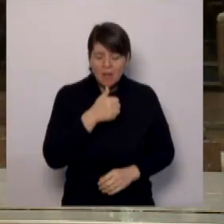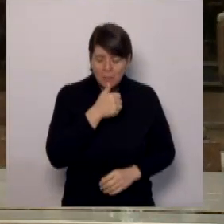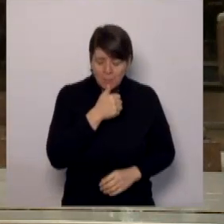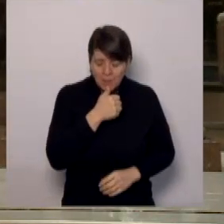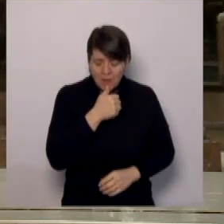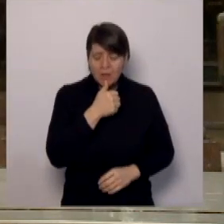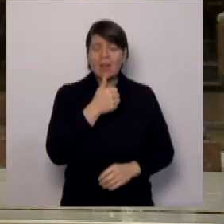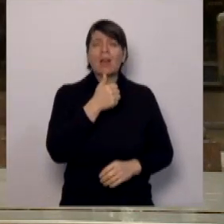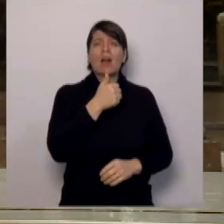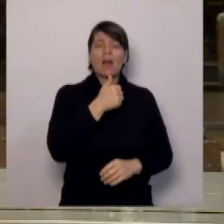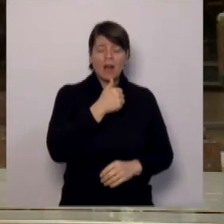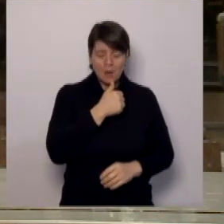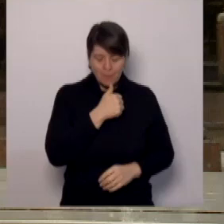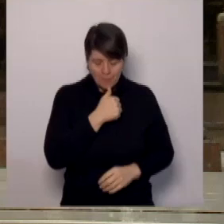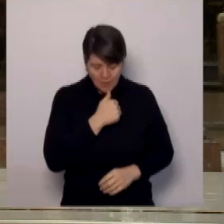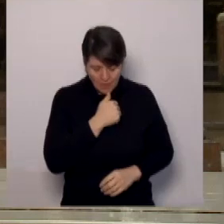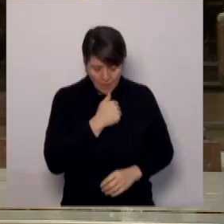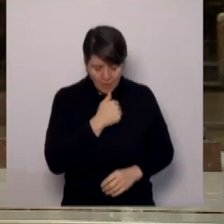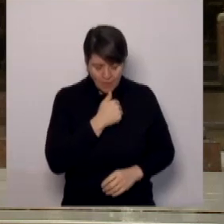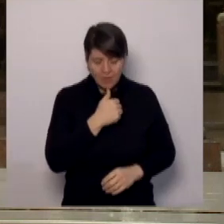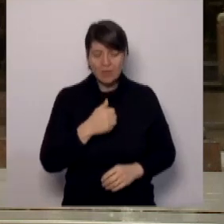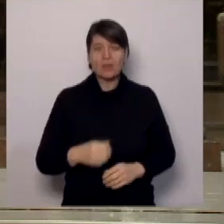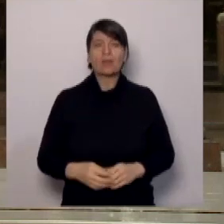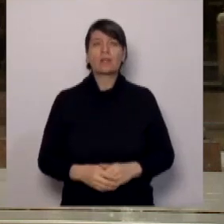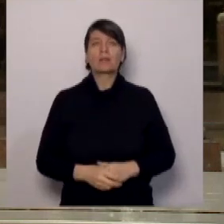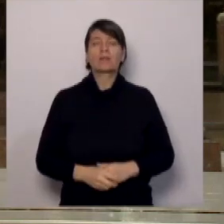Amén, amén,